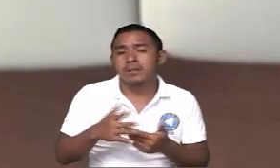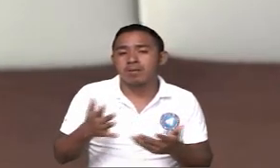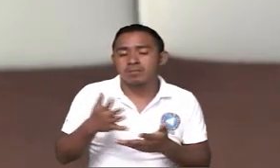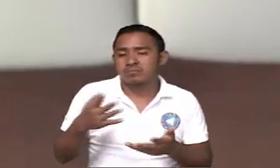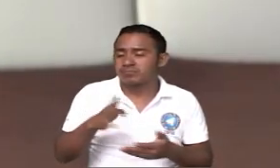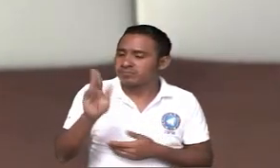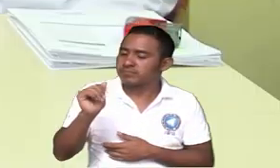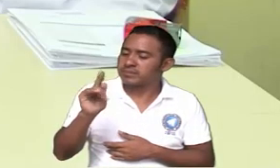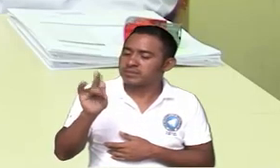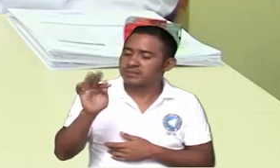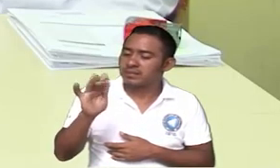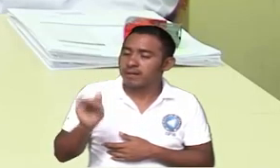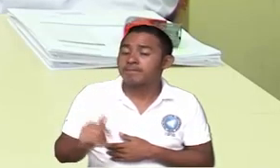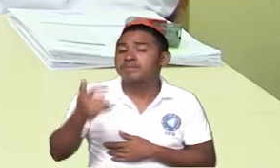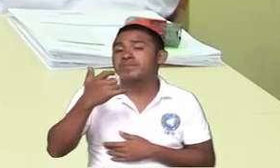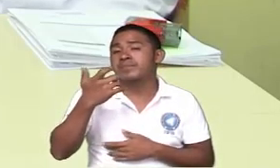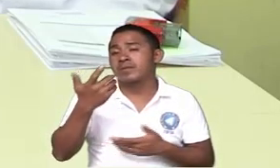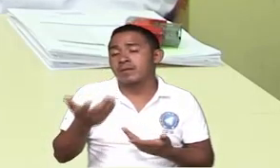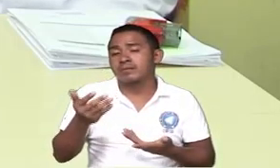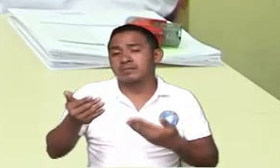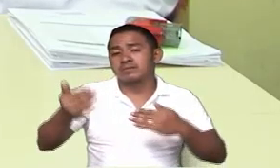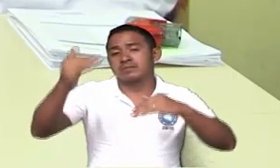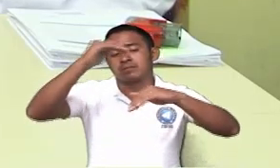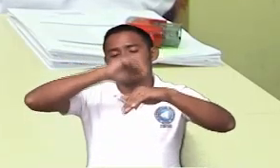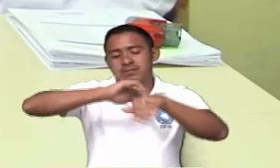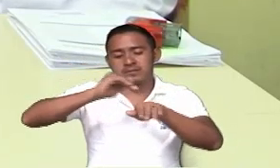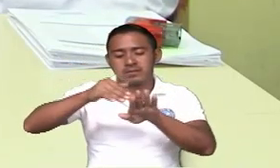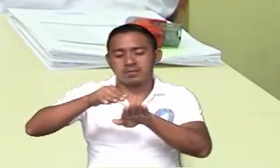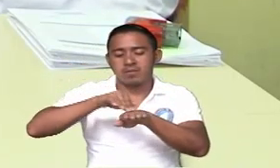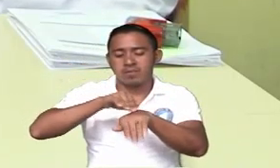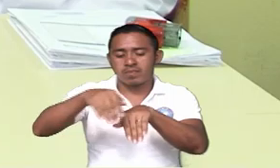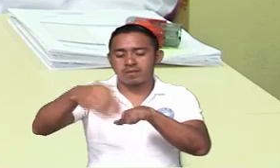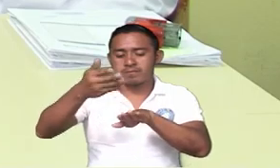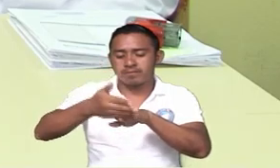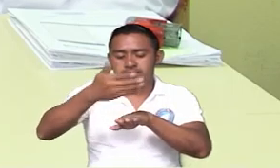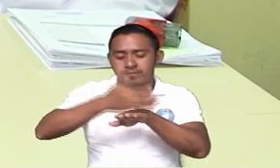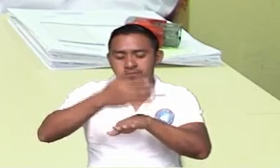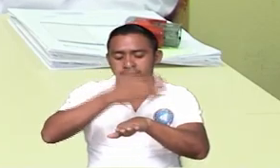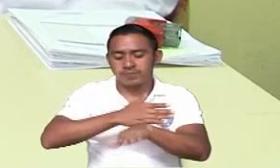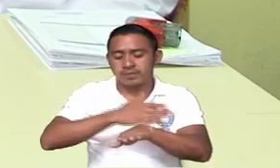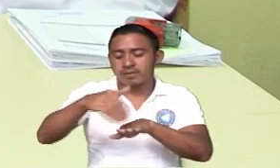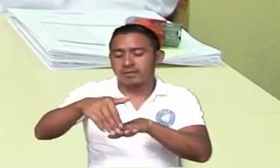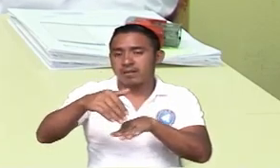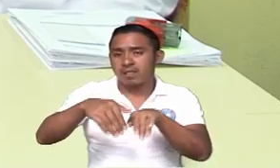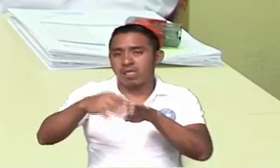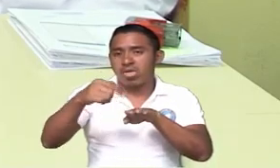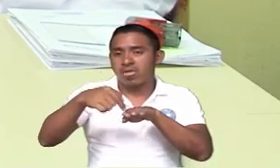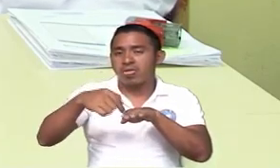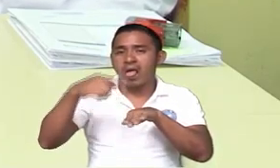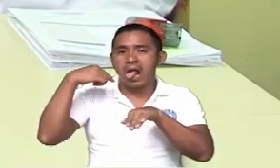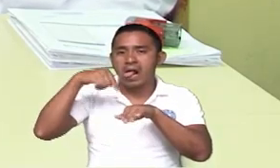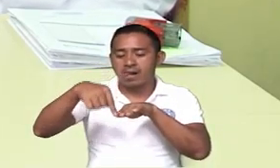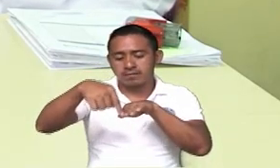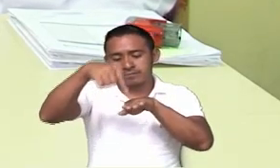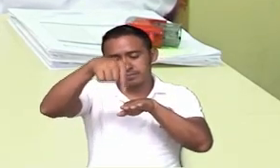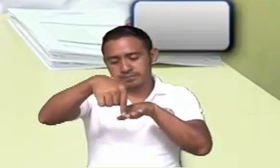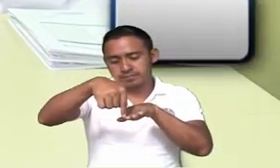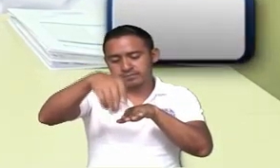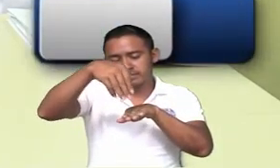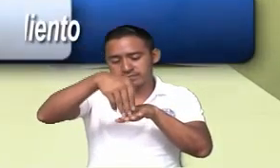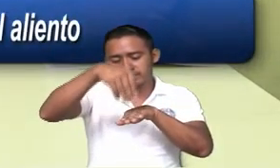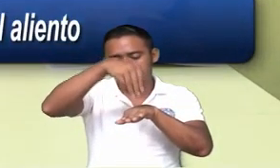las bacterias, principalmente detrás de la lengua, porque la lengua se divide en anterior y posterior. En la parte posterior lo